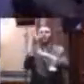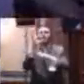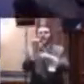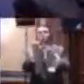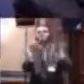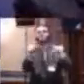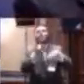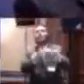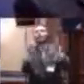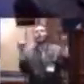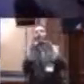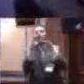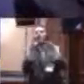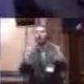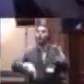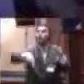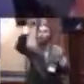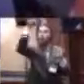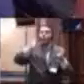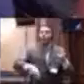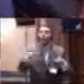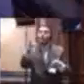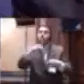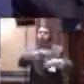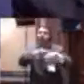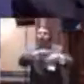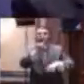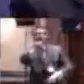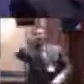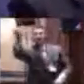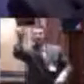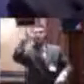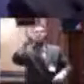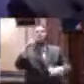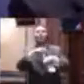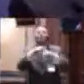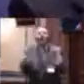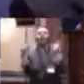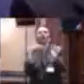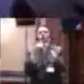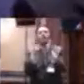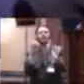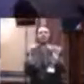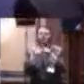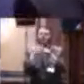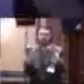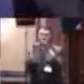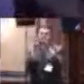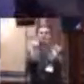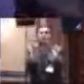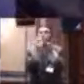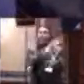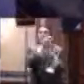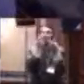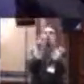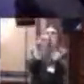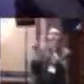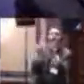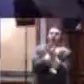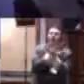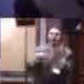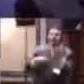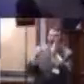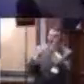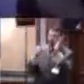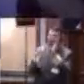que vigila que se cumpla la Constitución y la ley en materia de radio y televisión. Y para ese